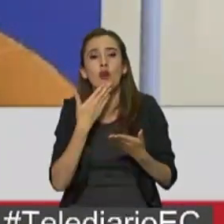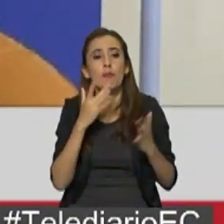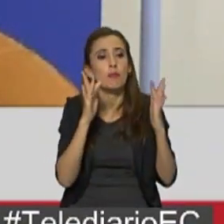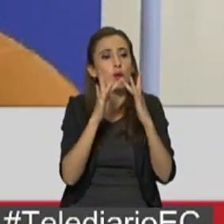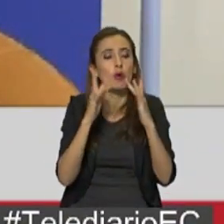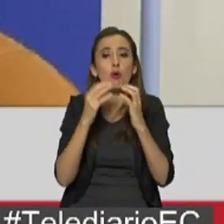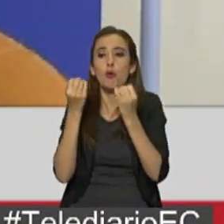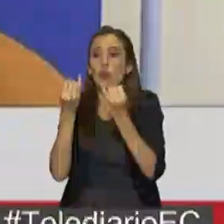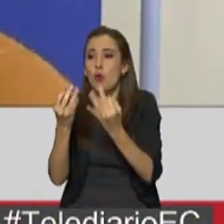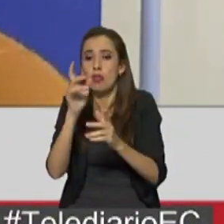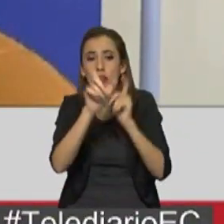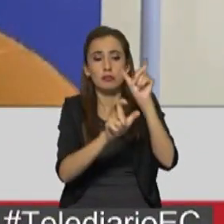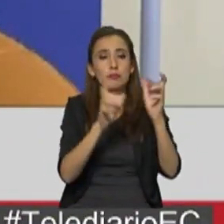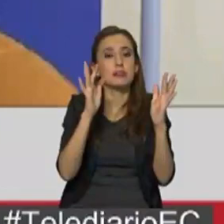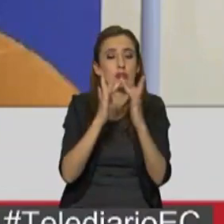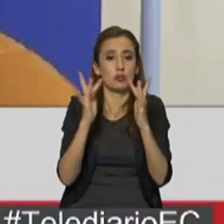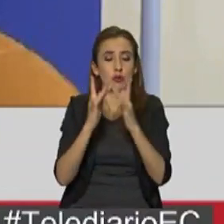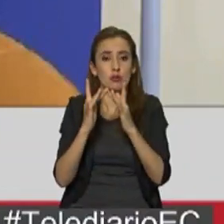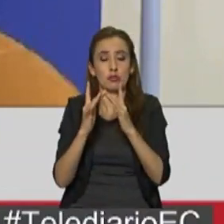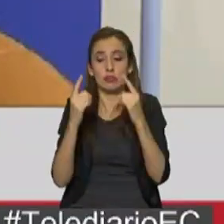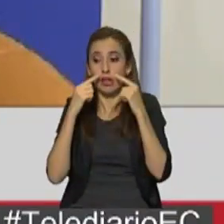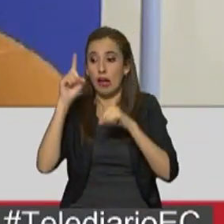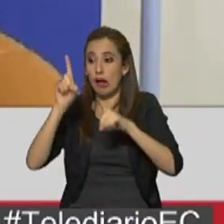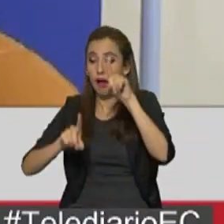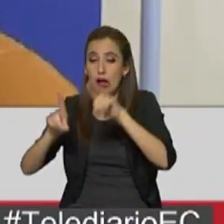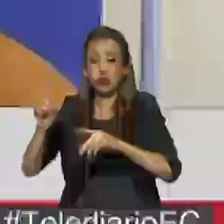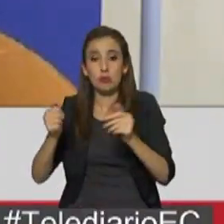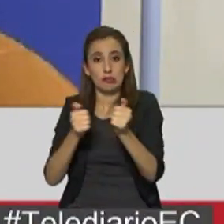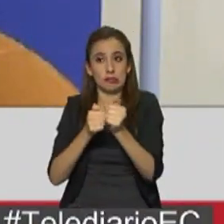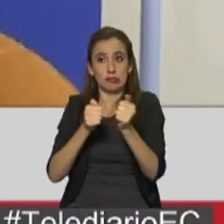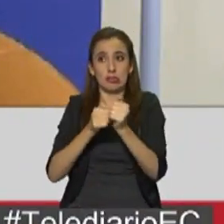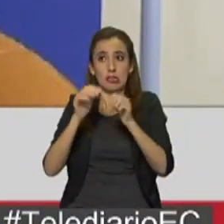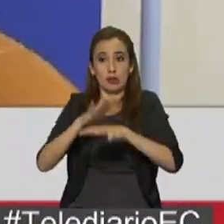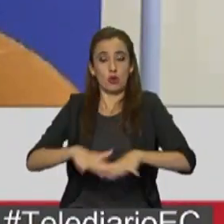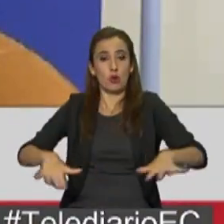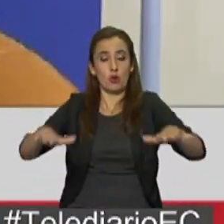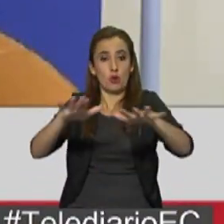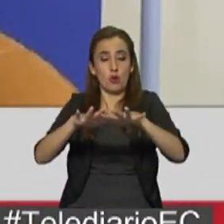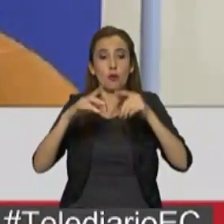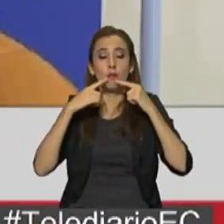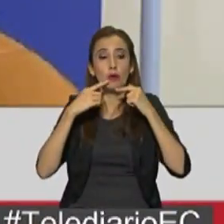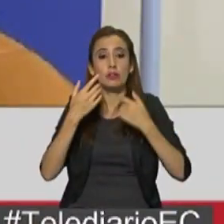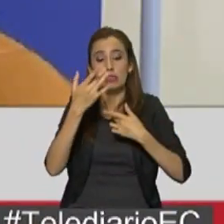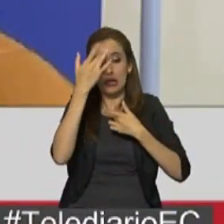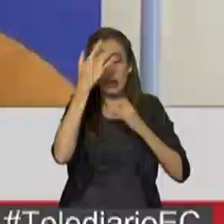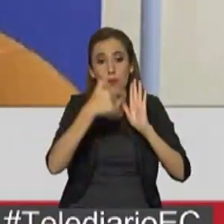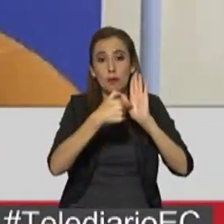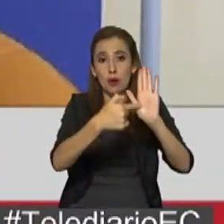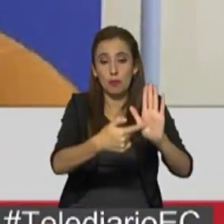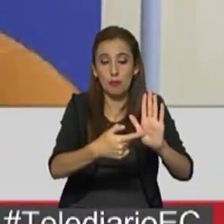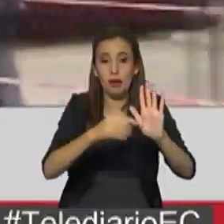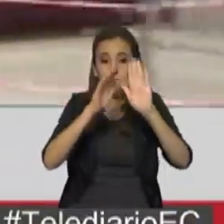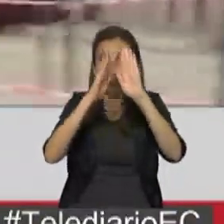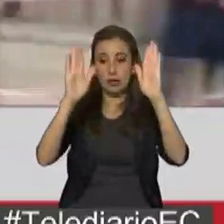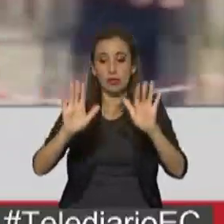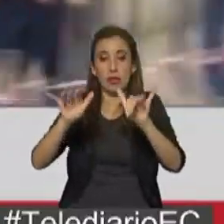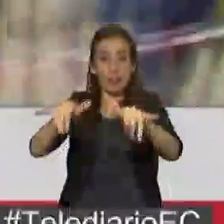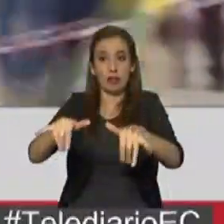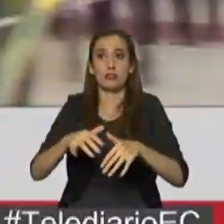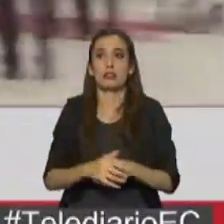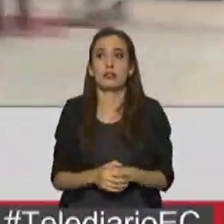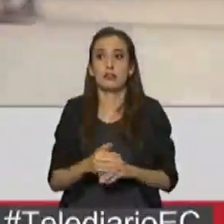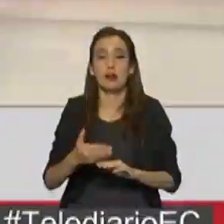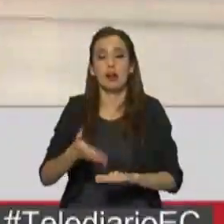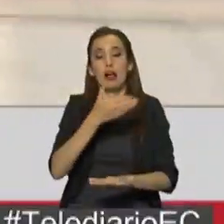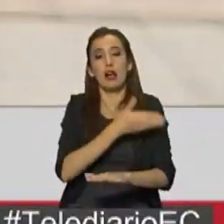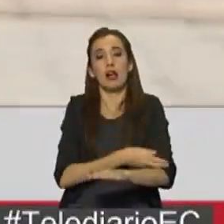podemos descubrir decenas de contactos cercanos lo que llamamos casos asintomáticos y ponerlos en cuarentena desde el pasado